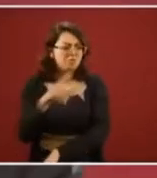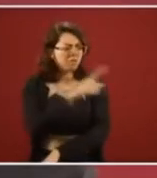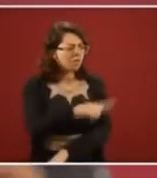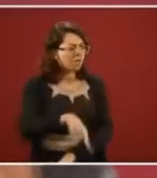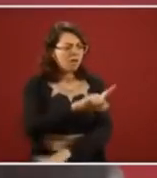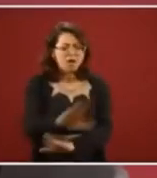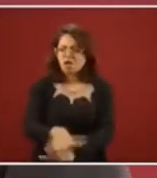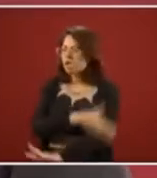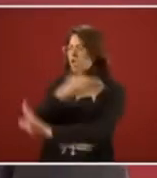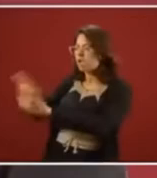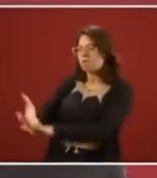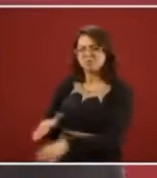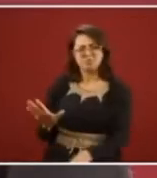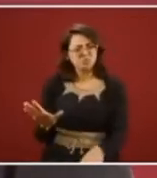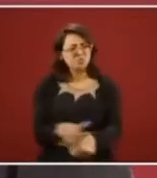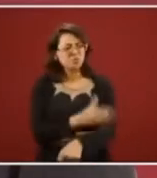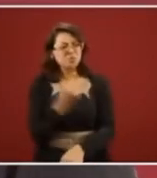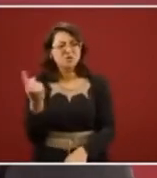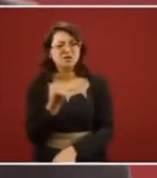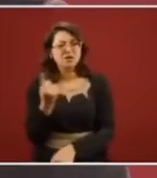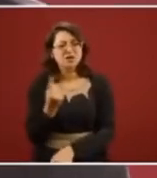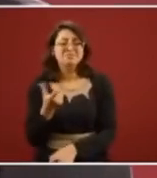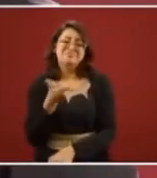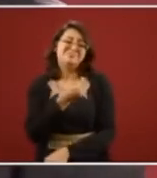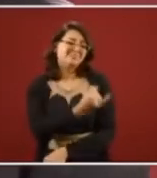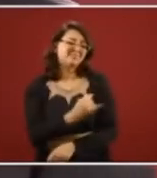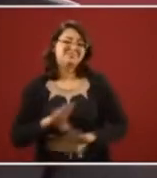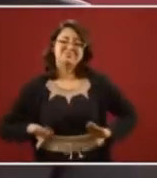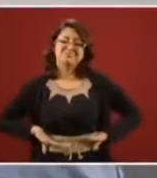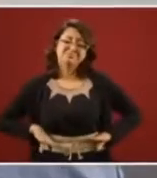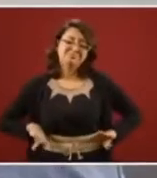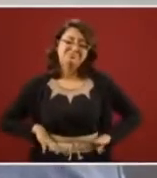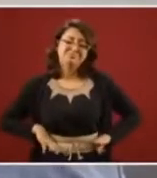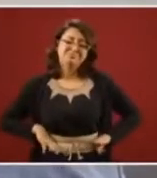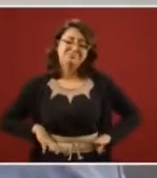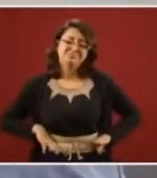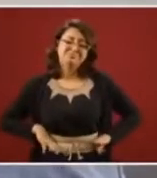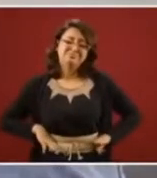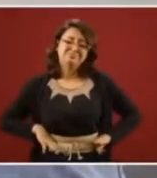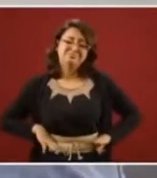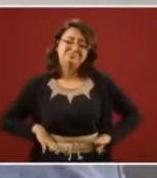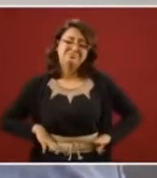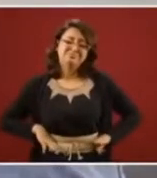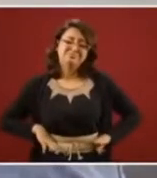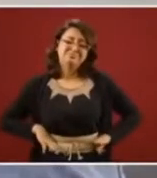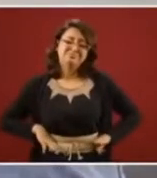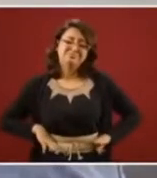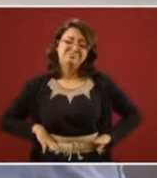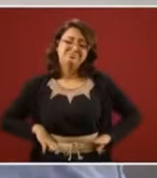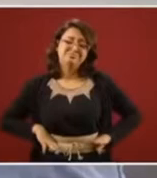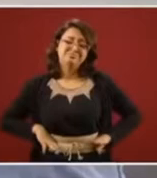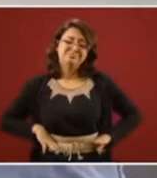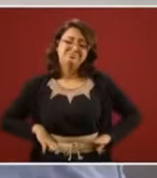pero así son estas cosas si nos ponemos a pensar